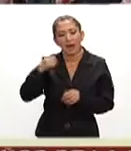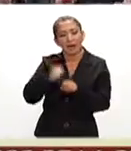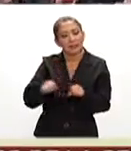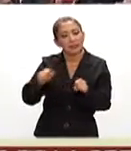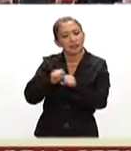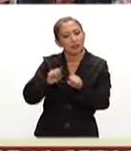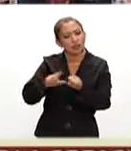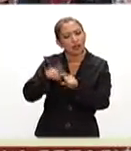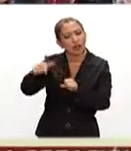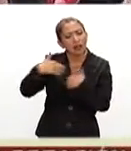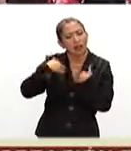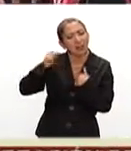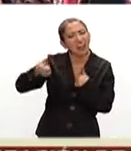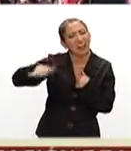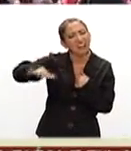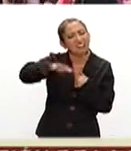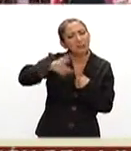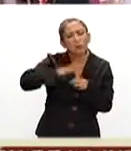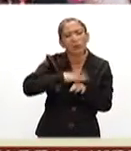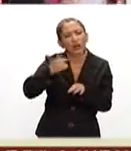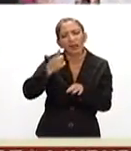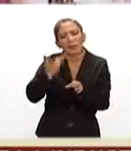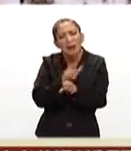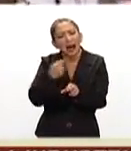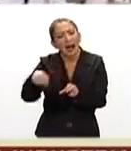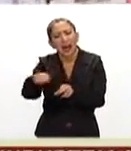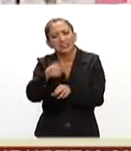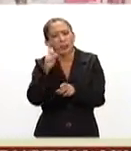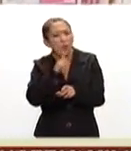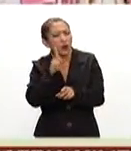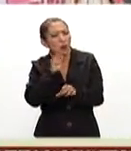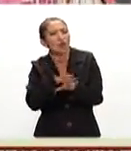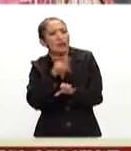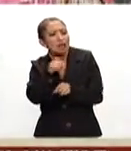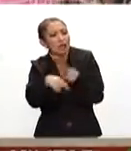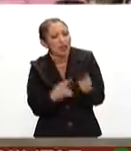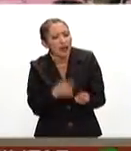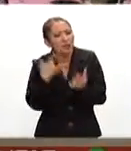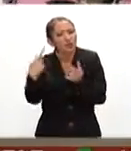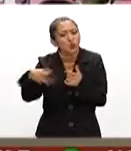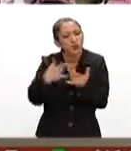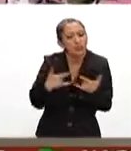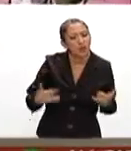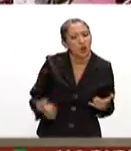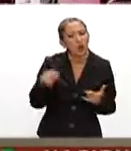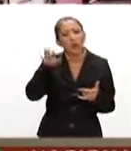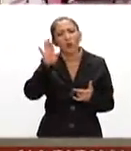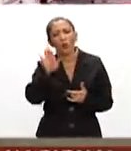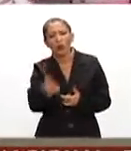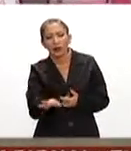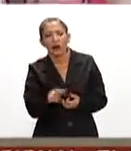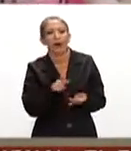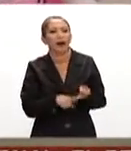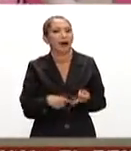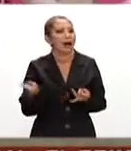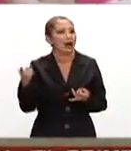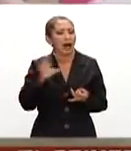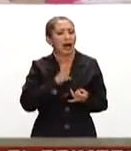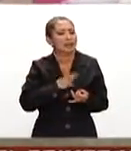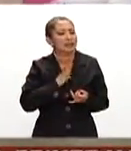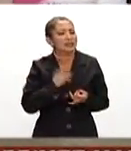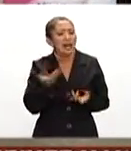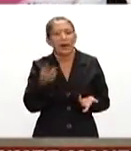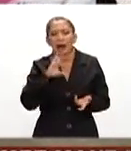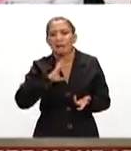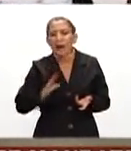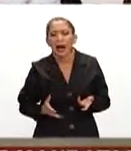sociales, entendiendo un poco el fenómeno, qué pasa con estas mujeres, la trayectoria de las mujeres con cáncer de